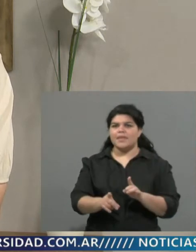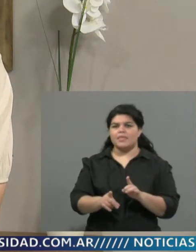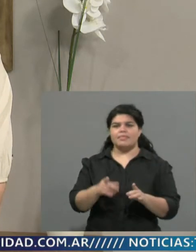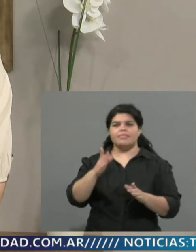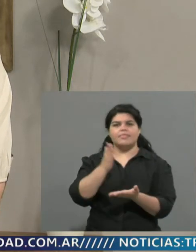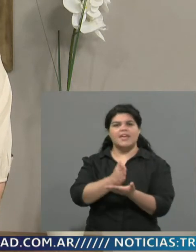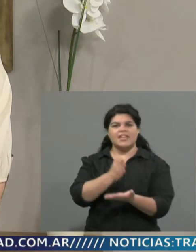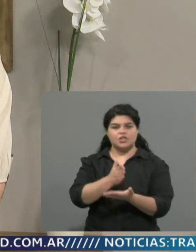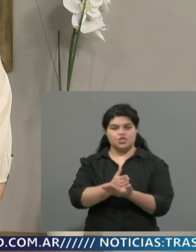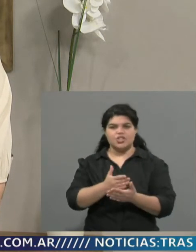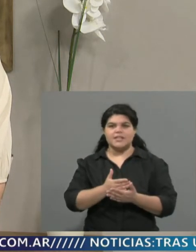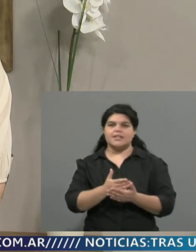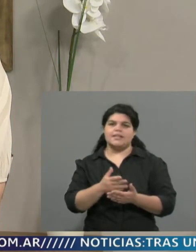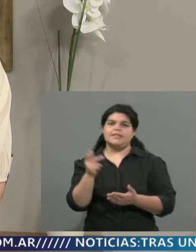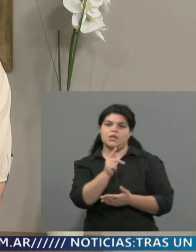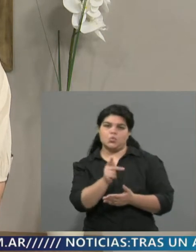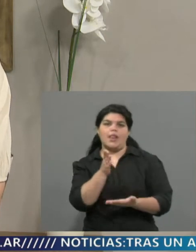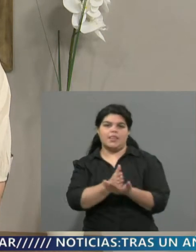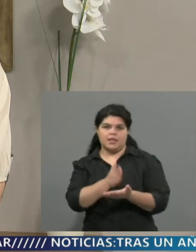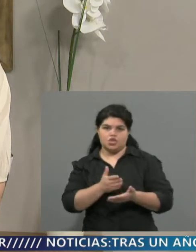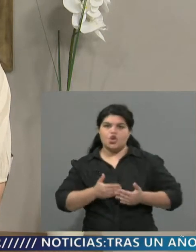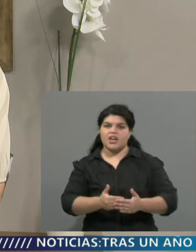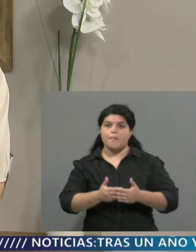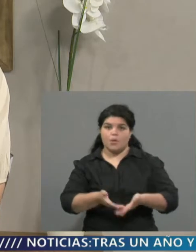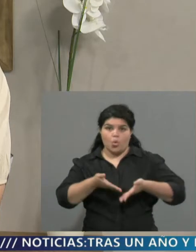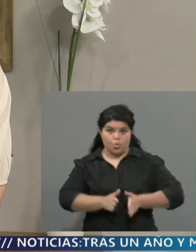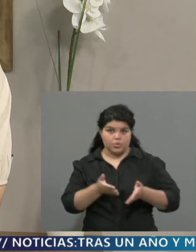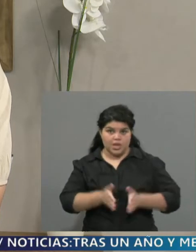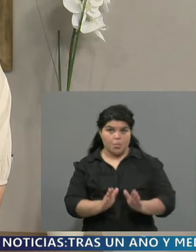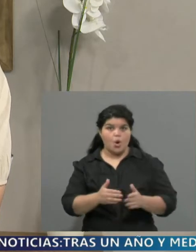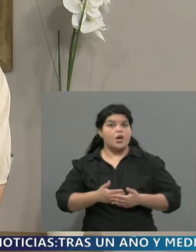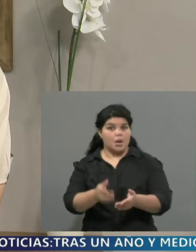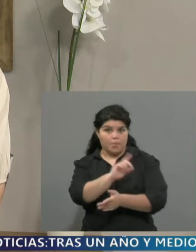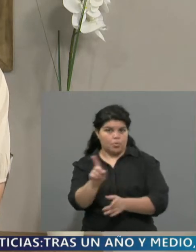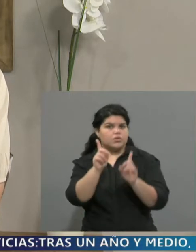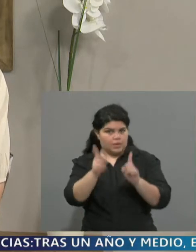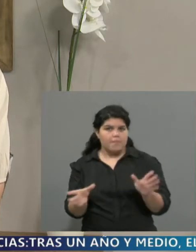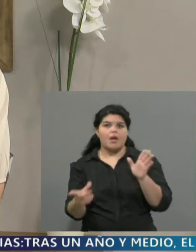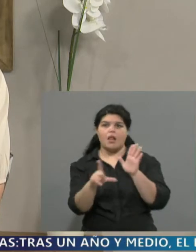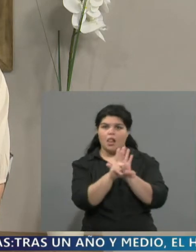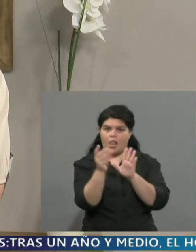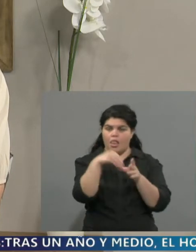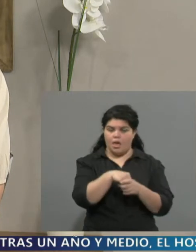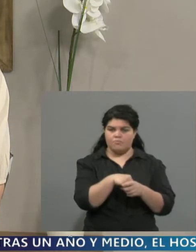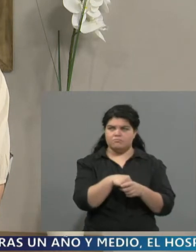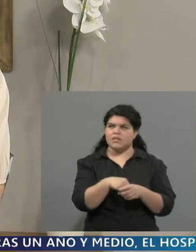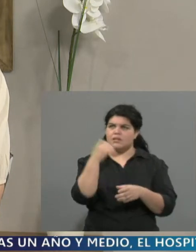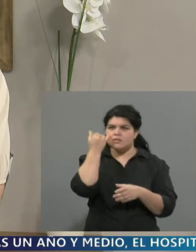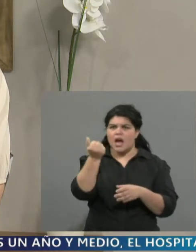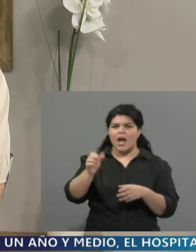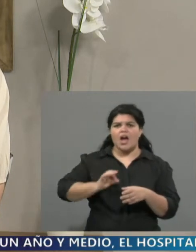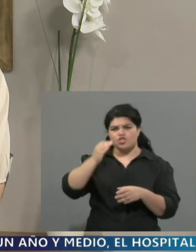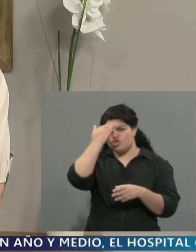La ley 2650 es del 2006. Estamos festejando, digamos, los 15 años, porque más allá de si se implementa o